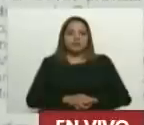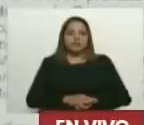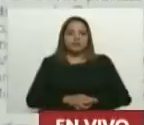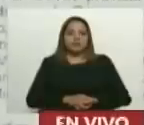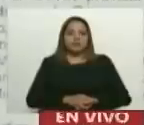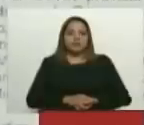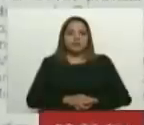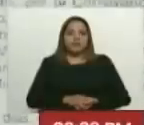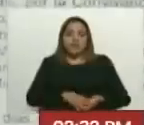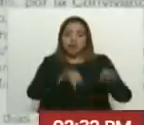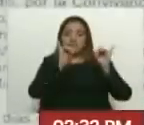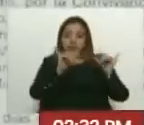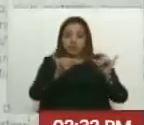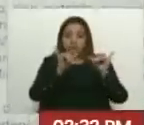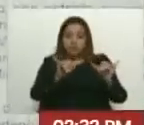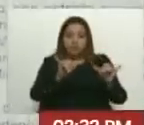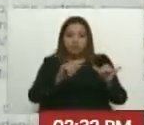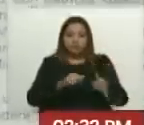En tal sentido,